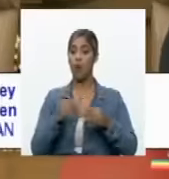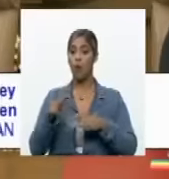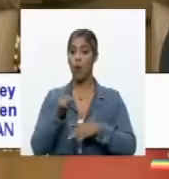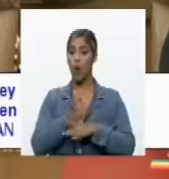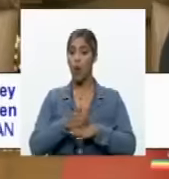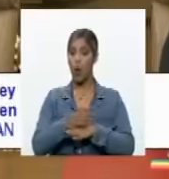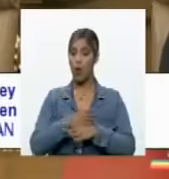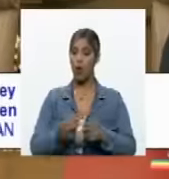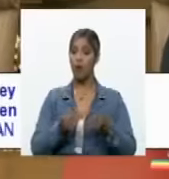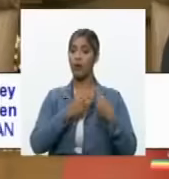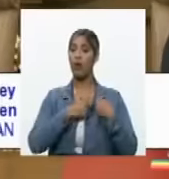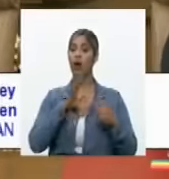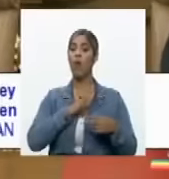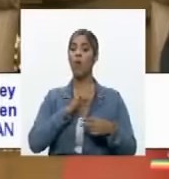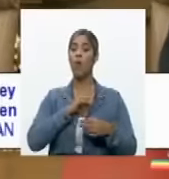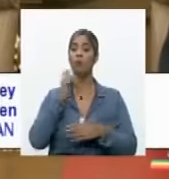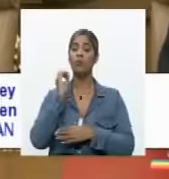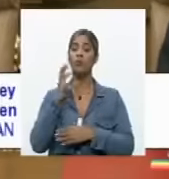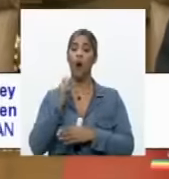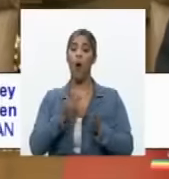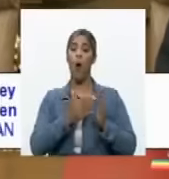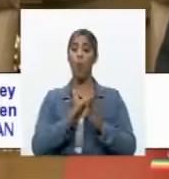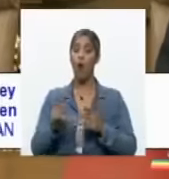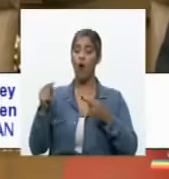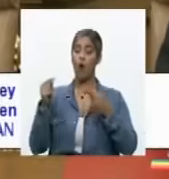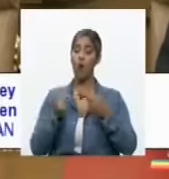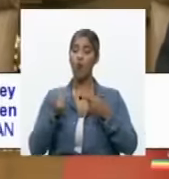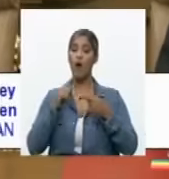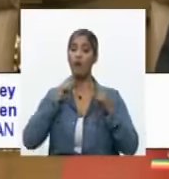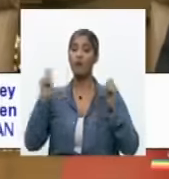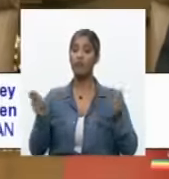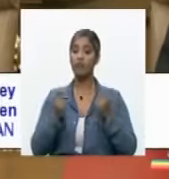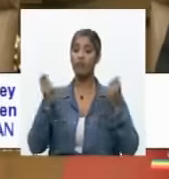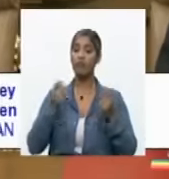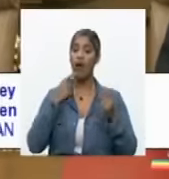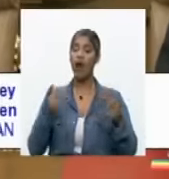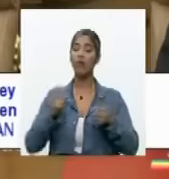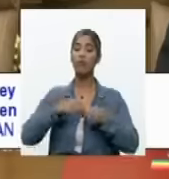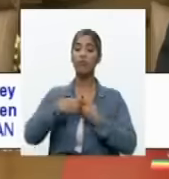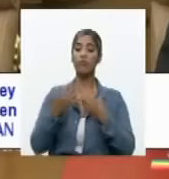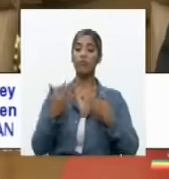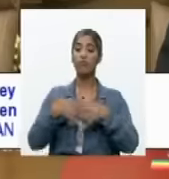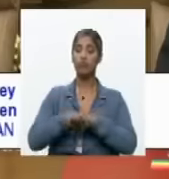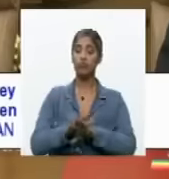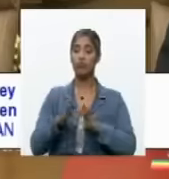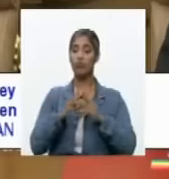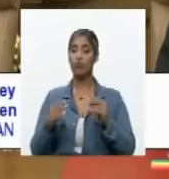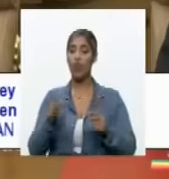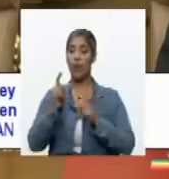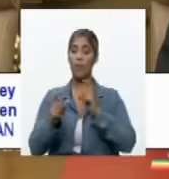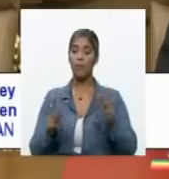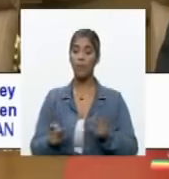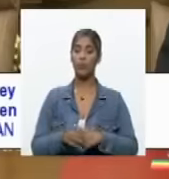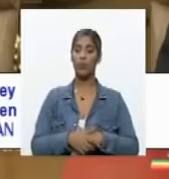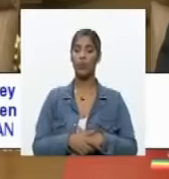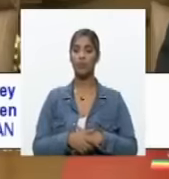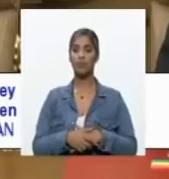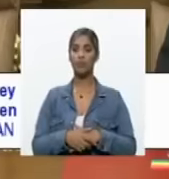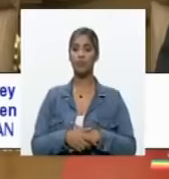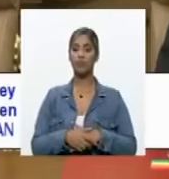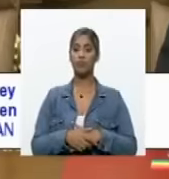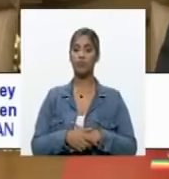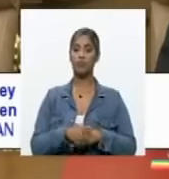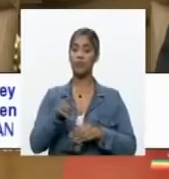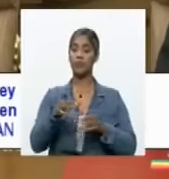autogobierno corresponde al Parlamento Comunal. 1. Promover la inclusión plena y protagónica de todas las ciudadanas y ciudadanos y de